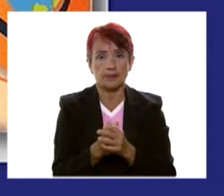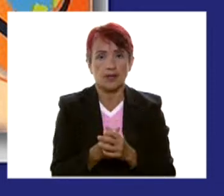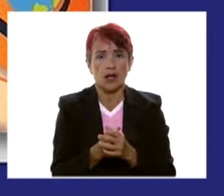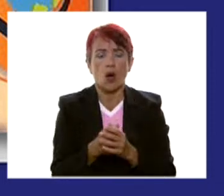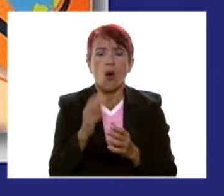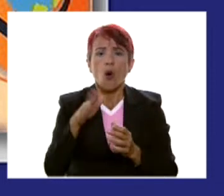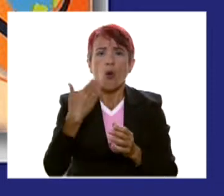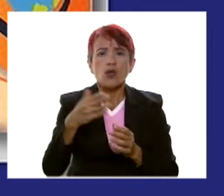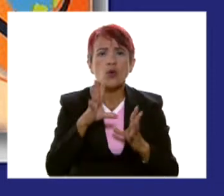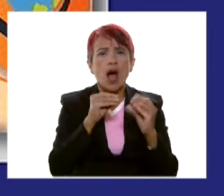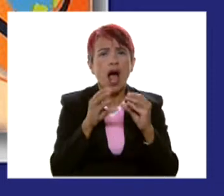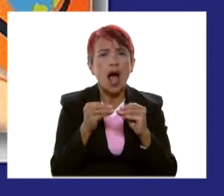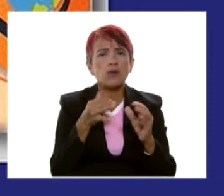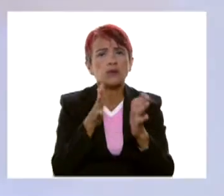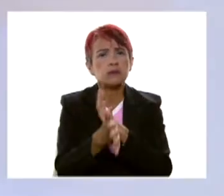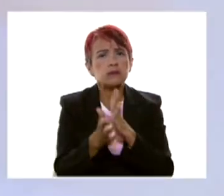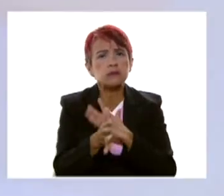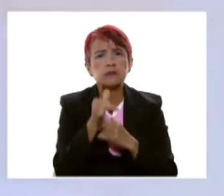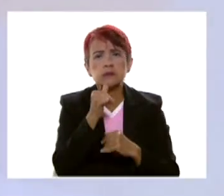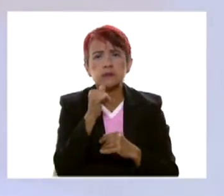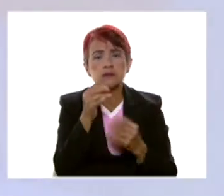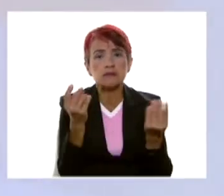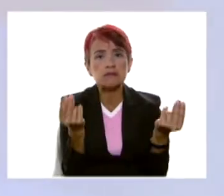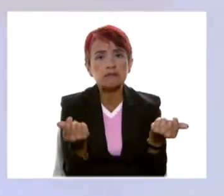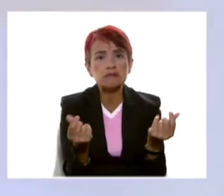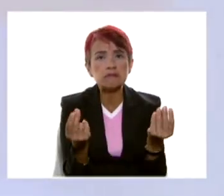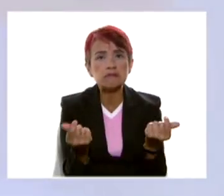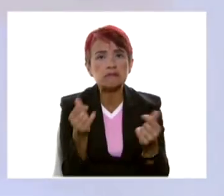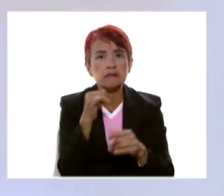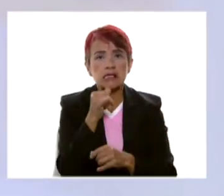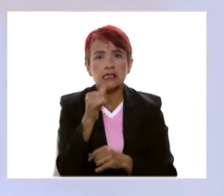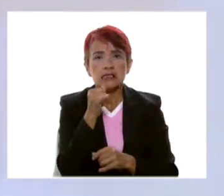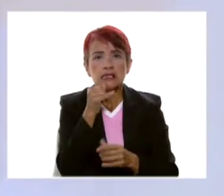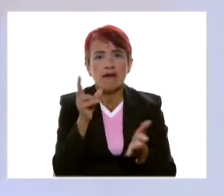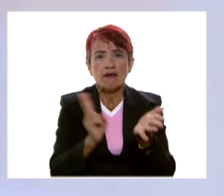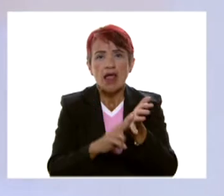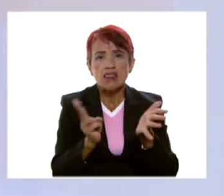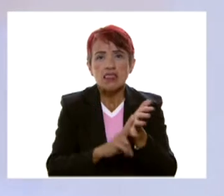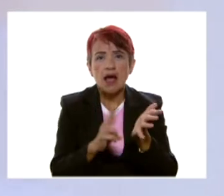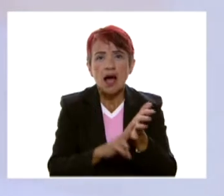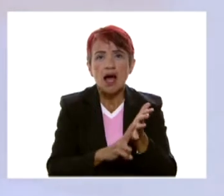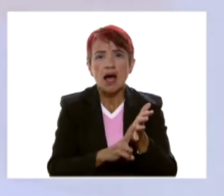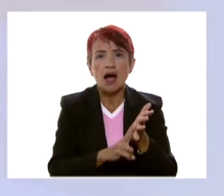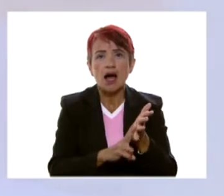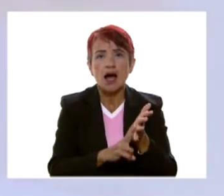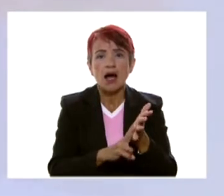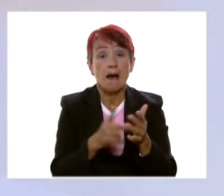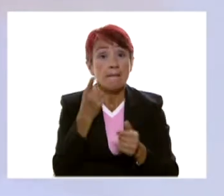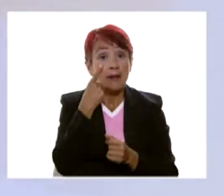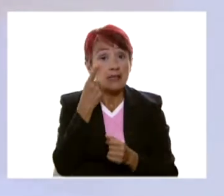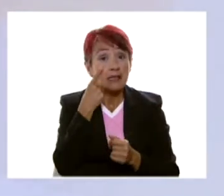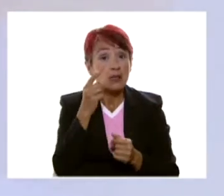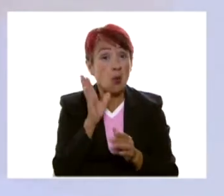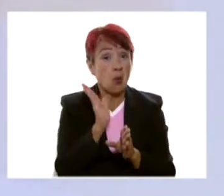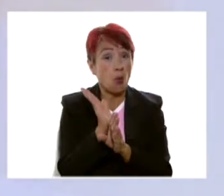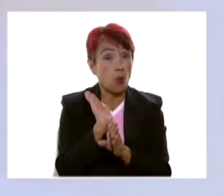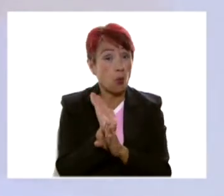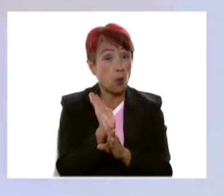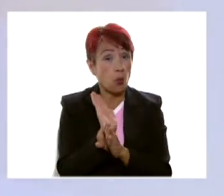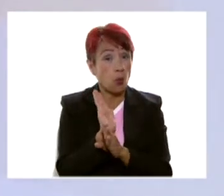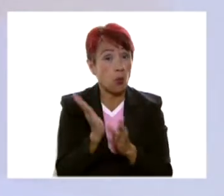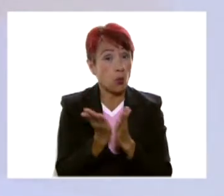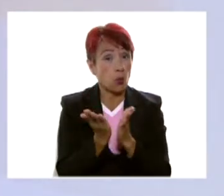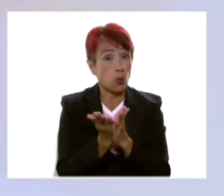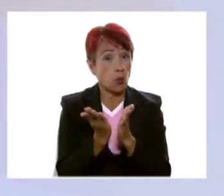Cuando yo hablo de noticias, tiene que ser veraz, tiene que ser eficaz, una noticia verdadera, real. Pendiente de los estudiantes allá en casa, es importante saber qué es